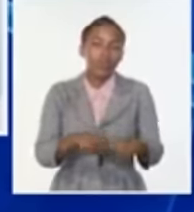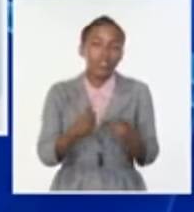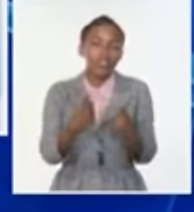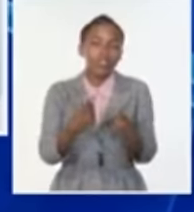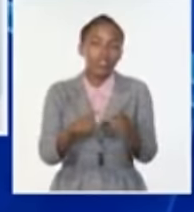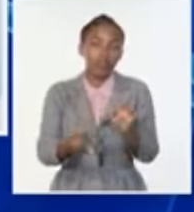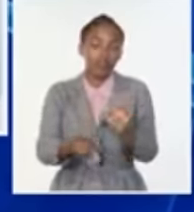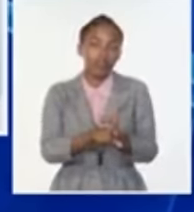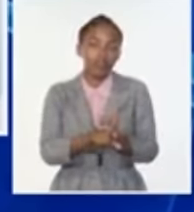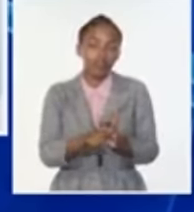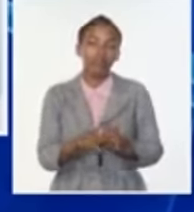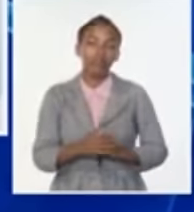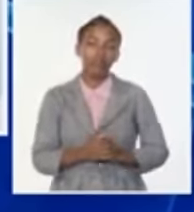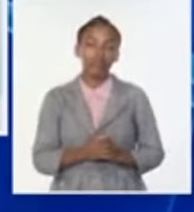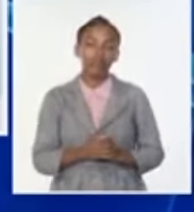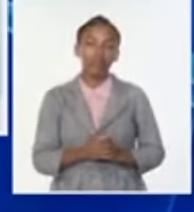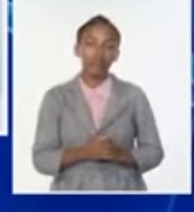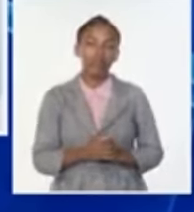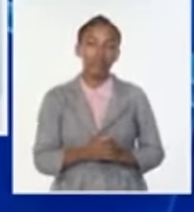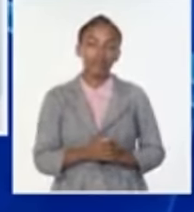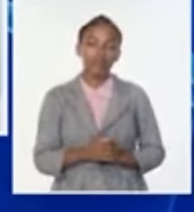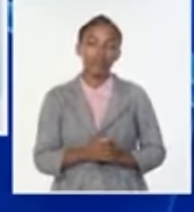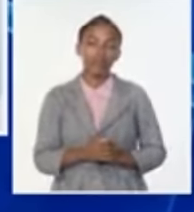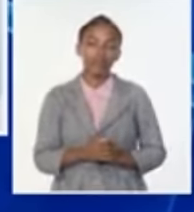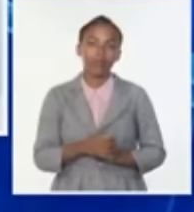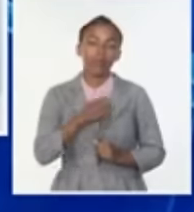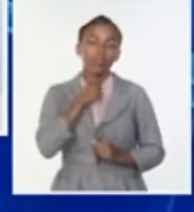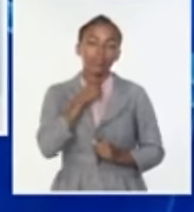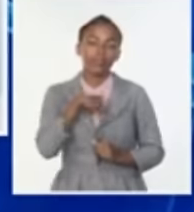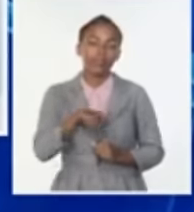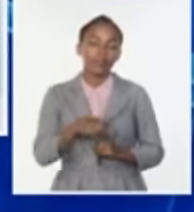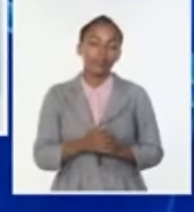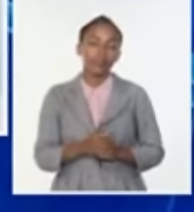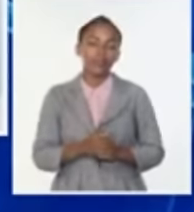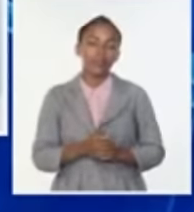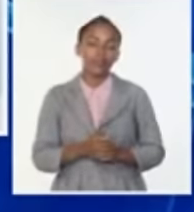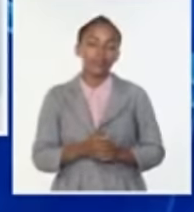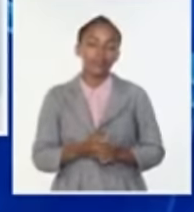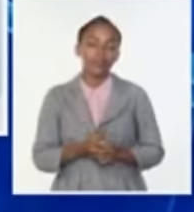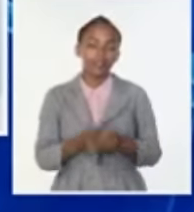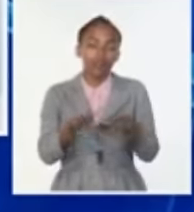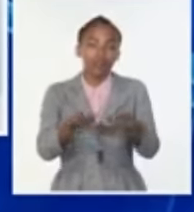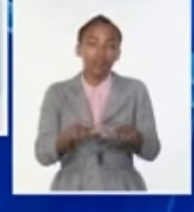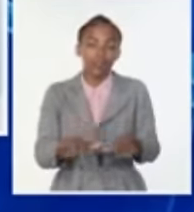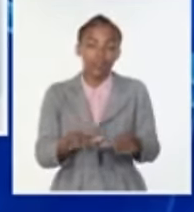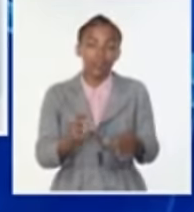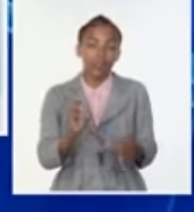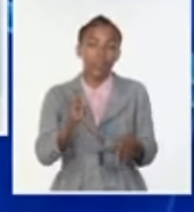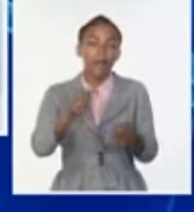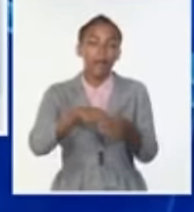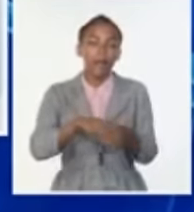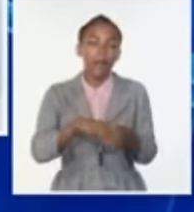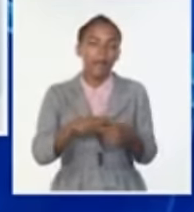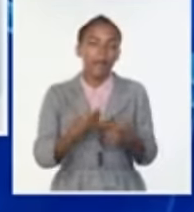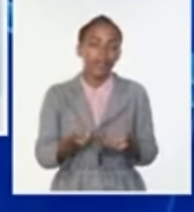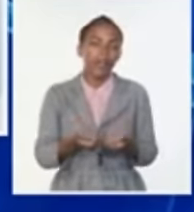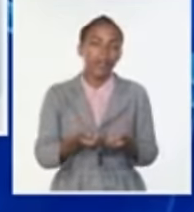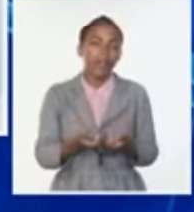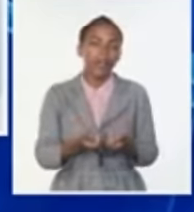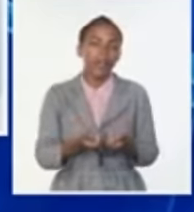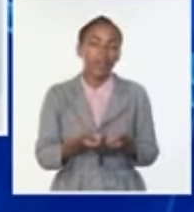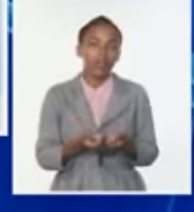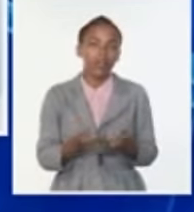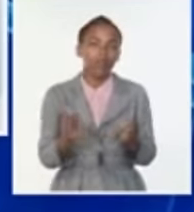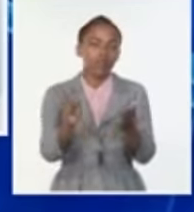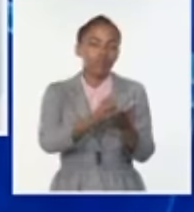Las regulaciones sobre la disolución de las MIPYMES y CNA, es decir, que se ponen nuevas normas, que las